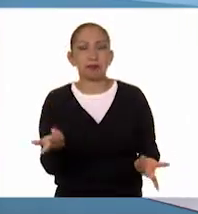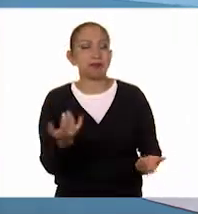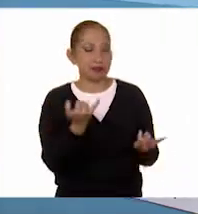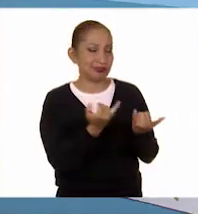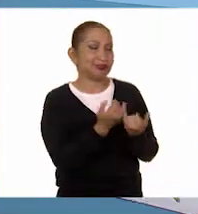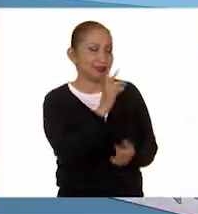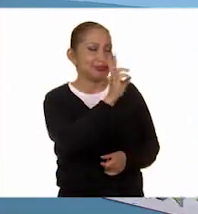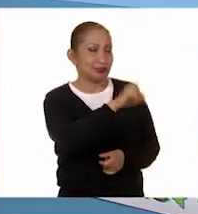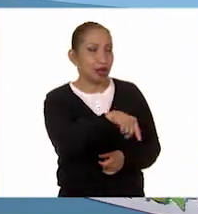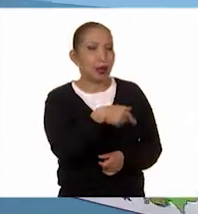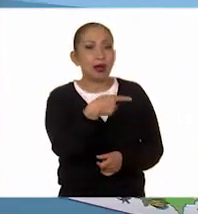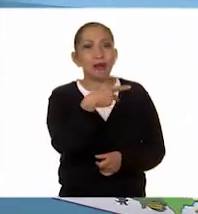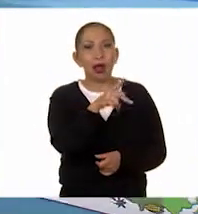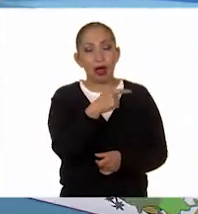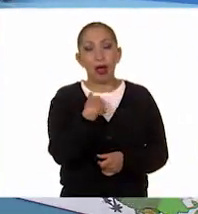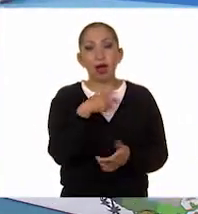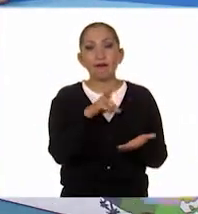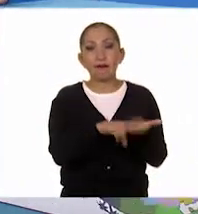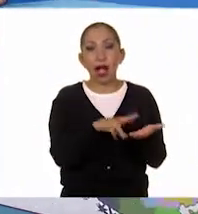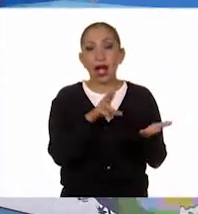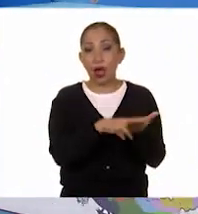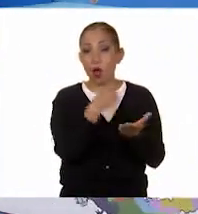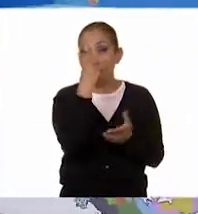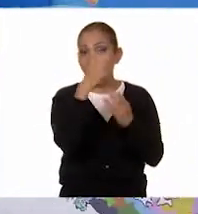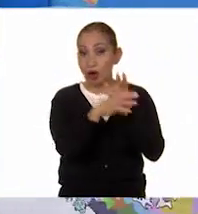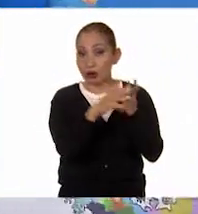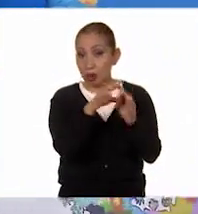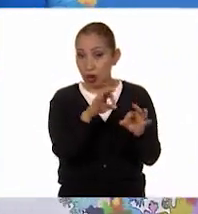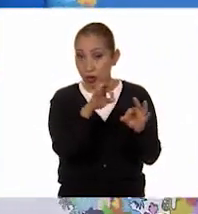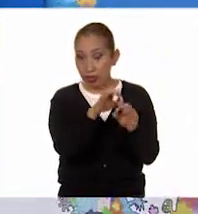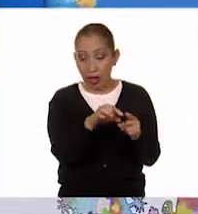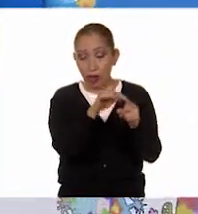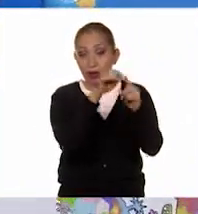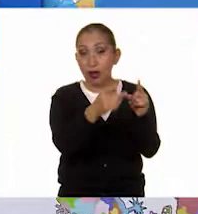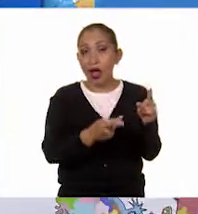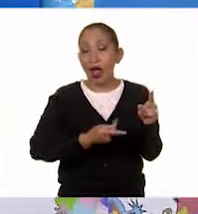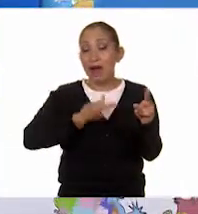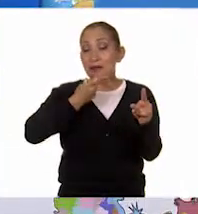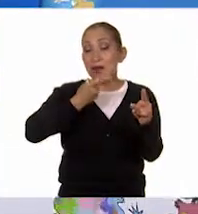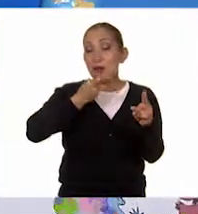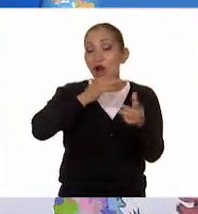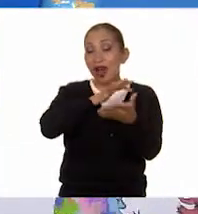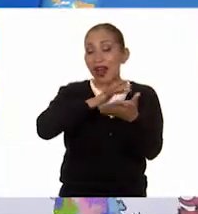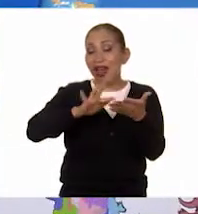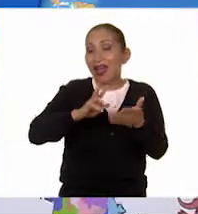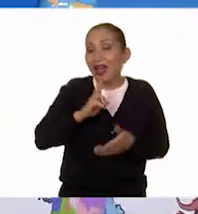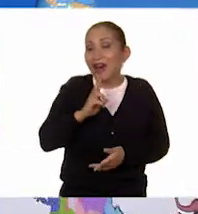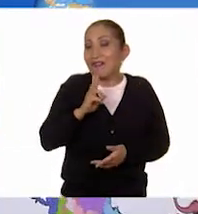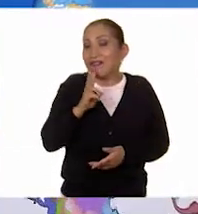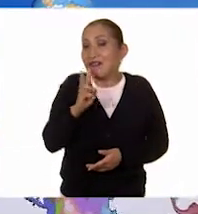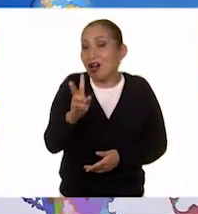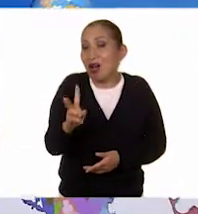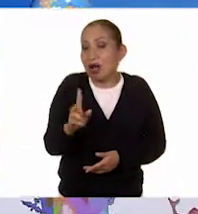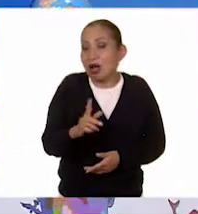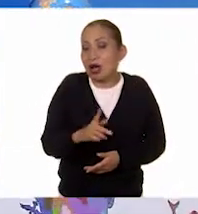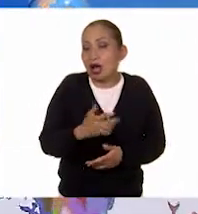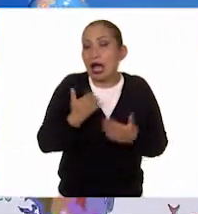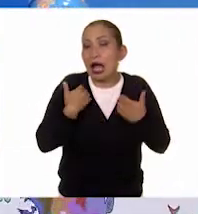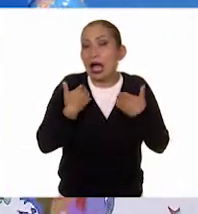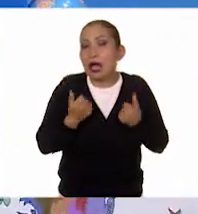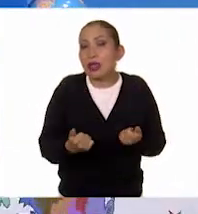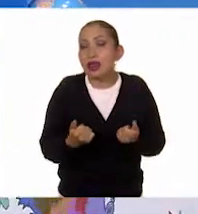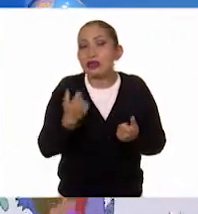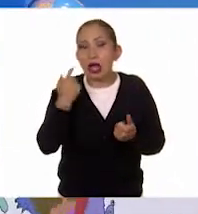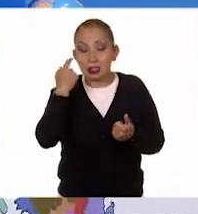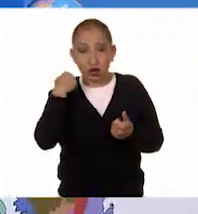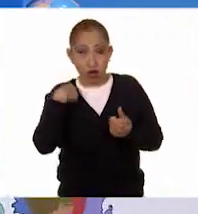María. Sin embargo, vale la pena resaltarlo. Cuando hablamos de leer en voz alta, se tiende a aludir a